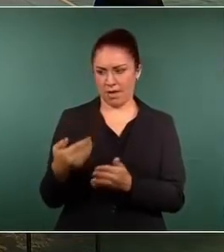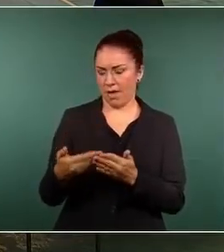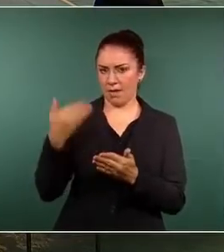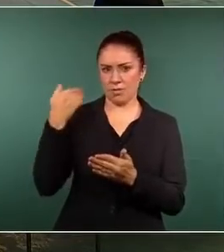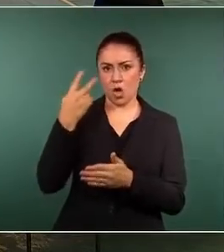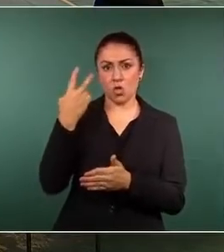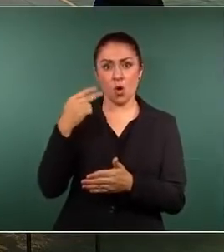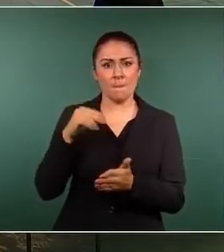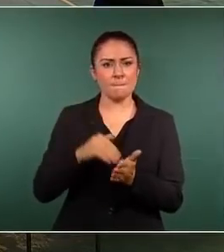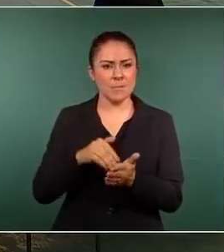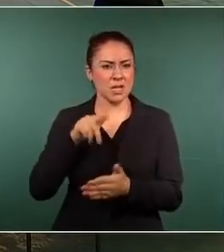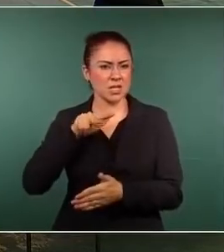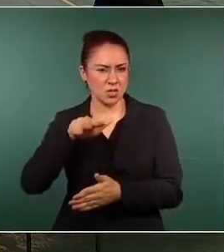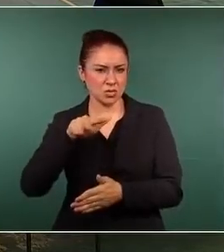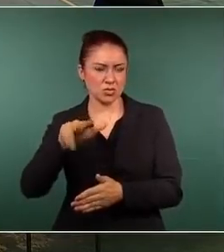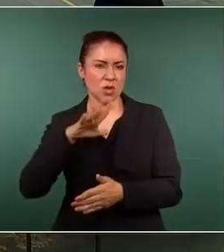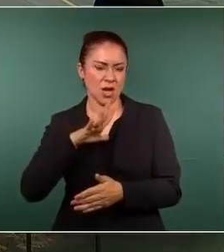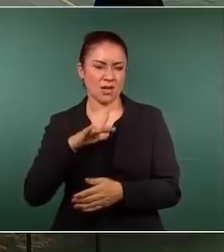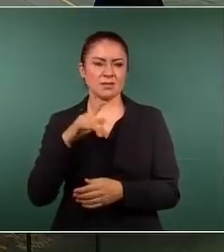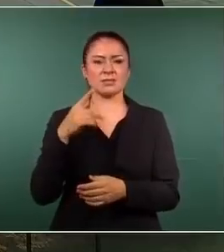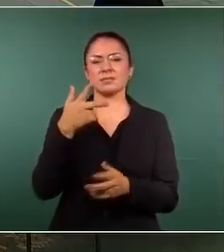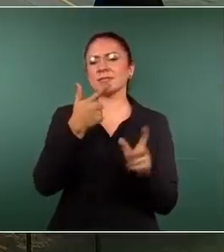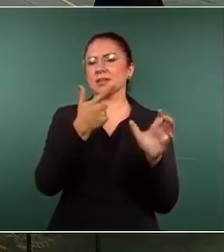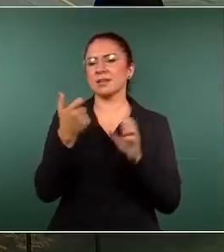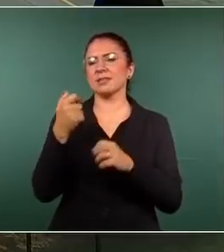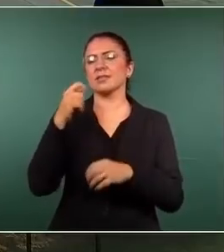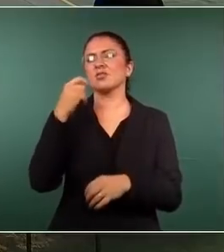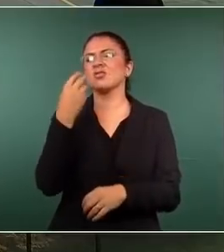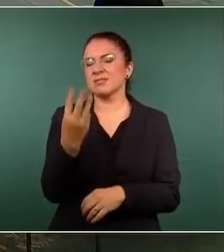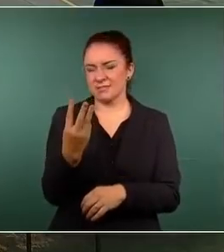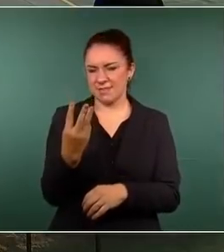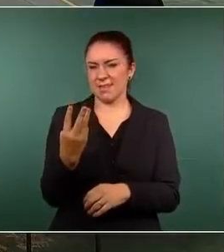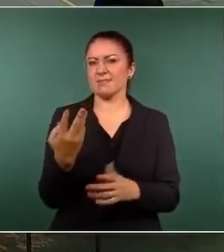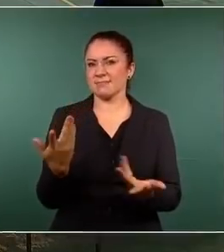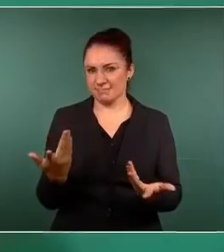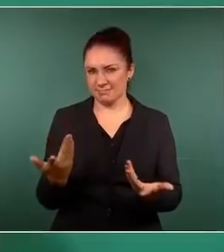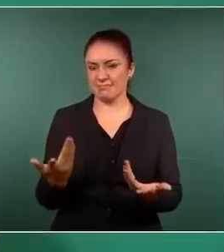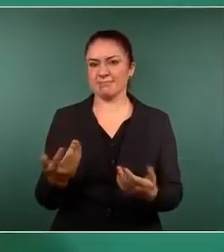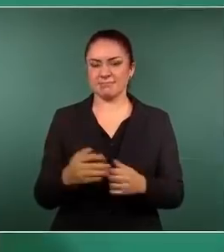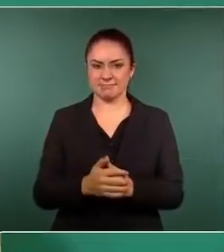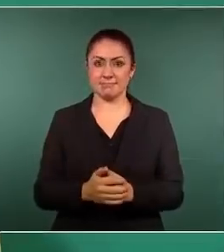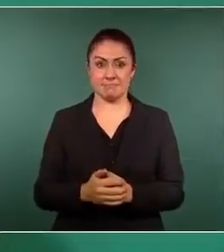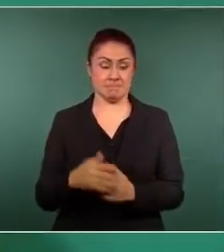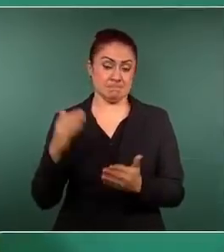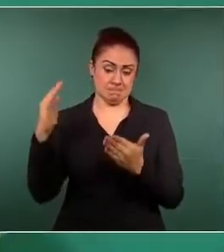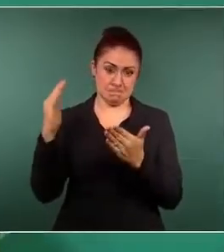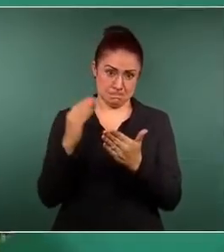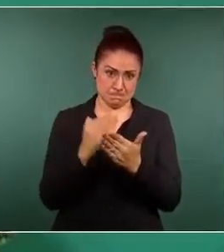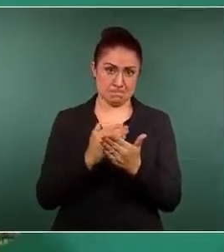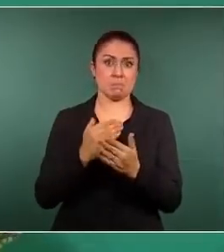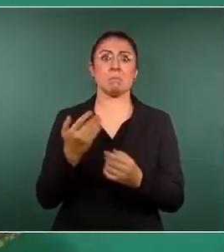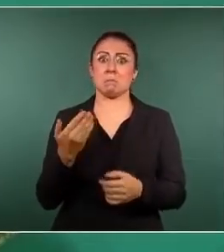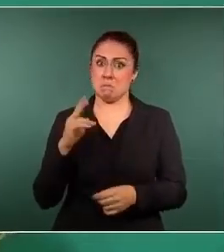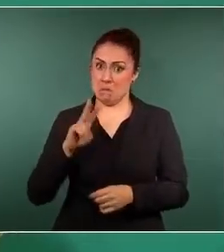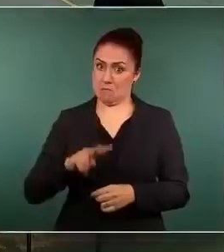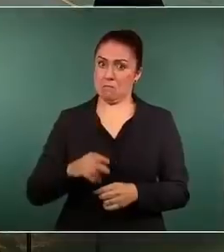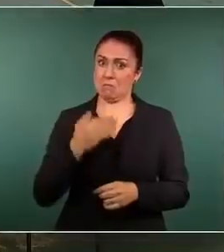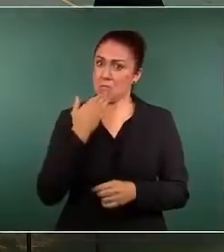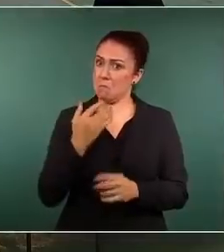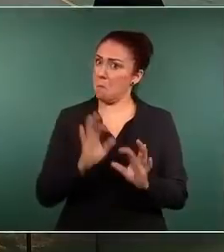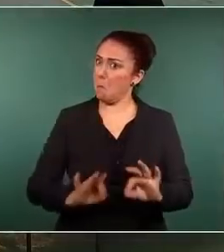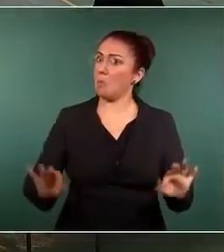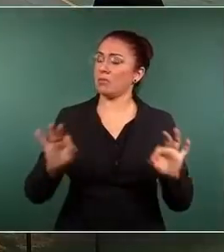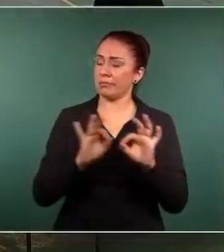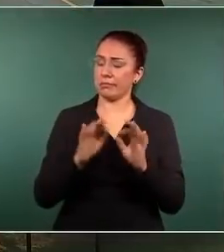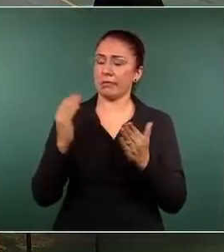tenían 700 tres eventos hay una reducción sumamente importante el narcomenudeo